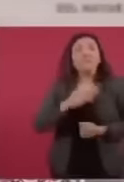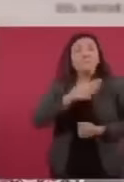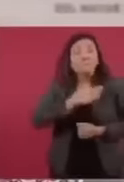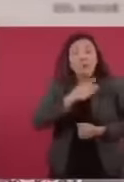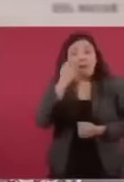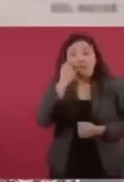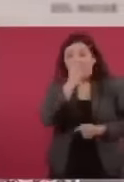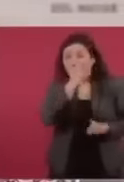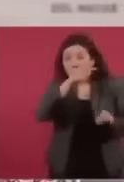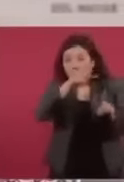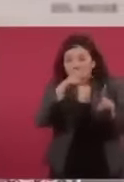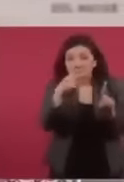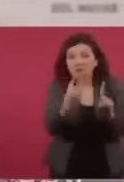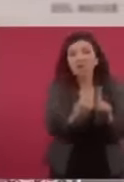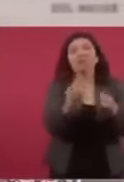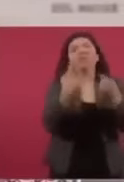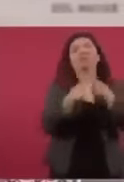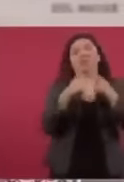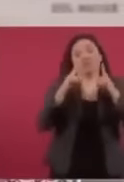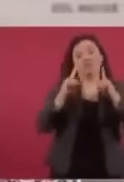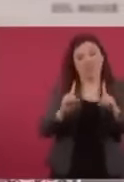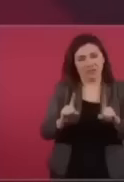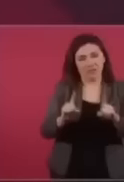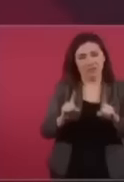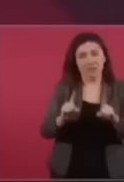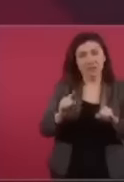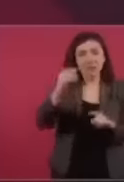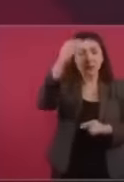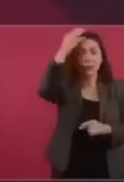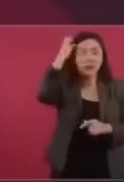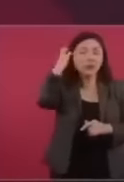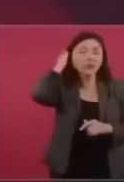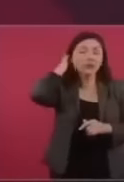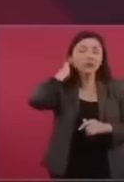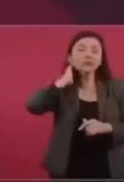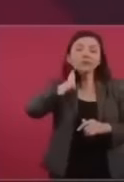visión distinta.